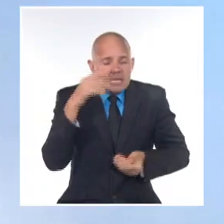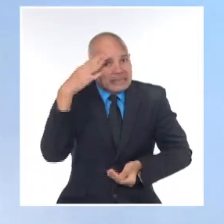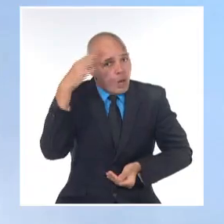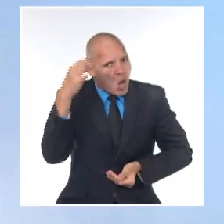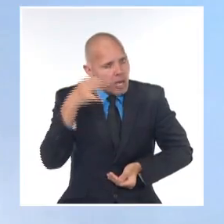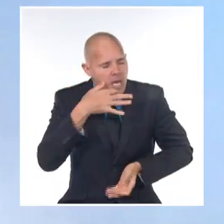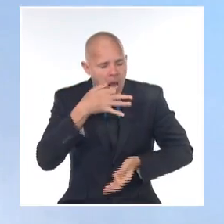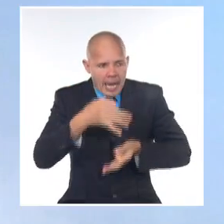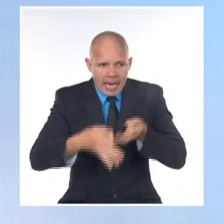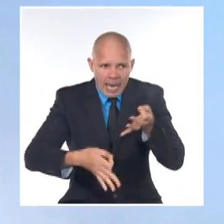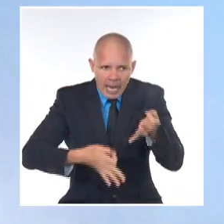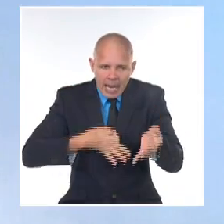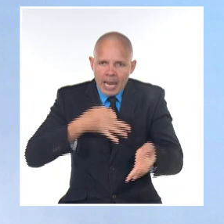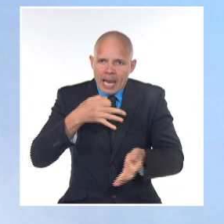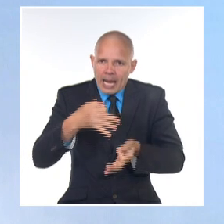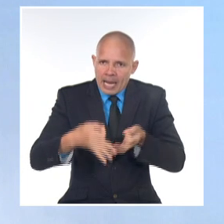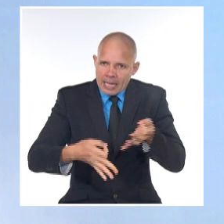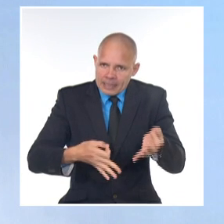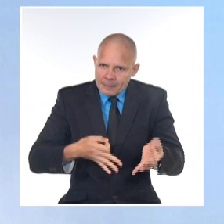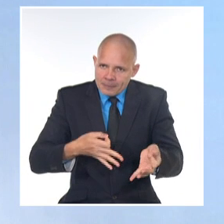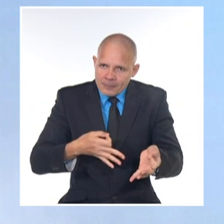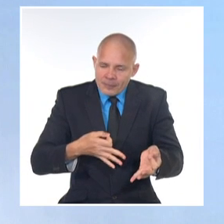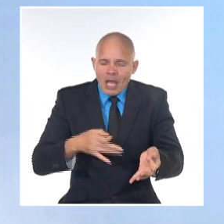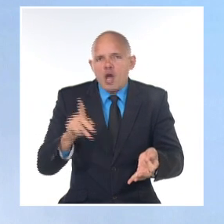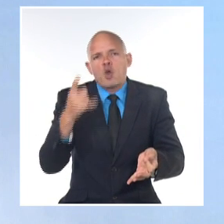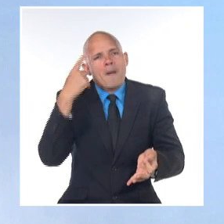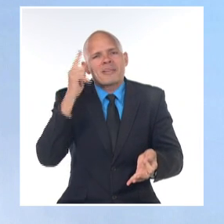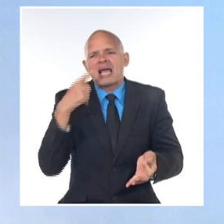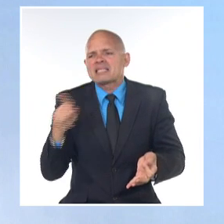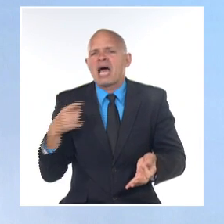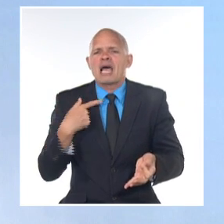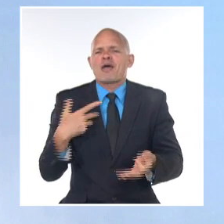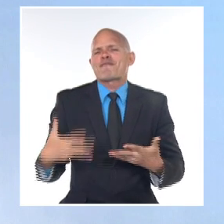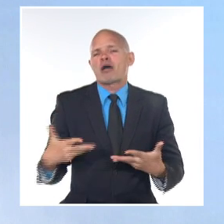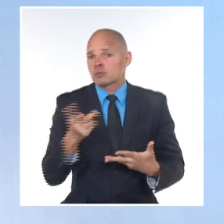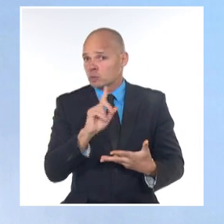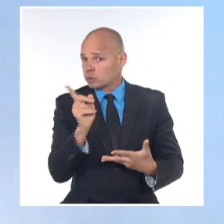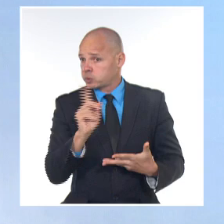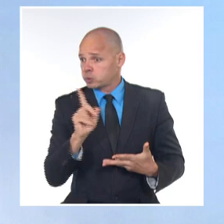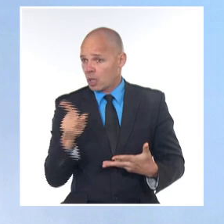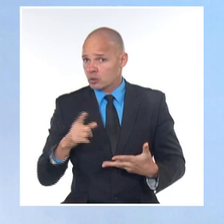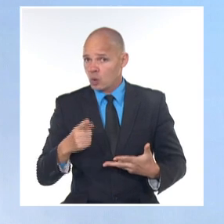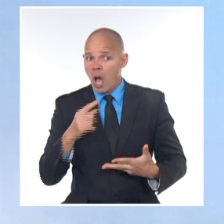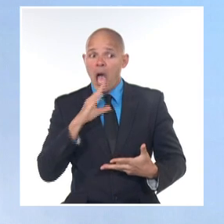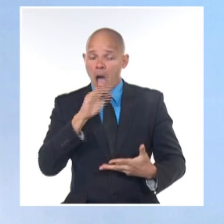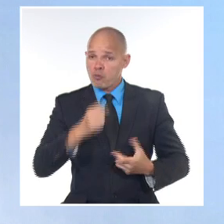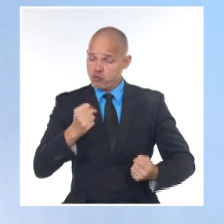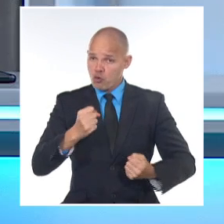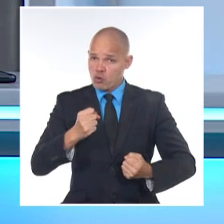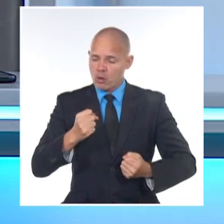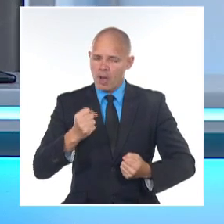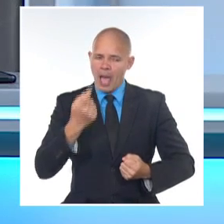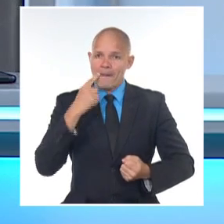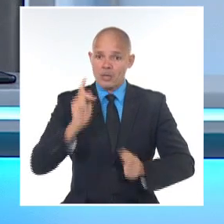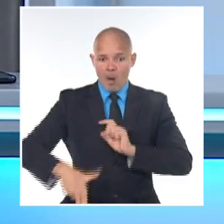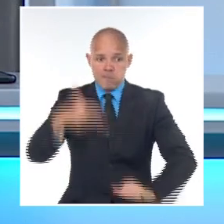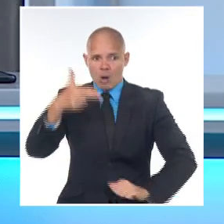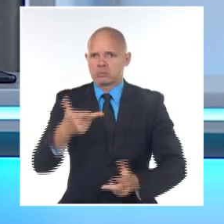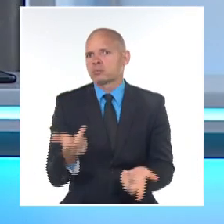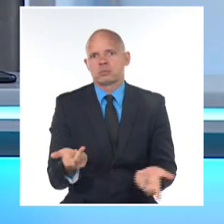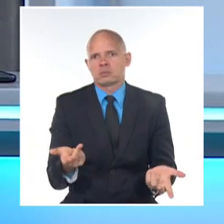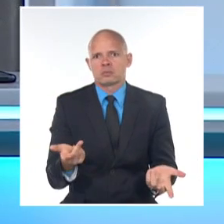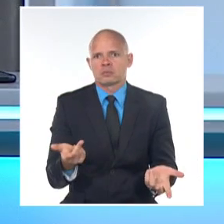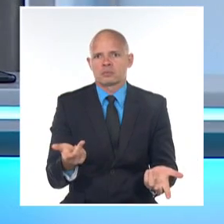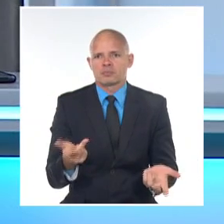que no significa que no actuemos con la energía en los casos que se requiere. Aquí yo tengo un libro que es muy interesante, tiene una selección de citas de